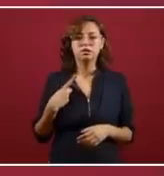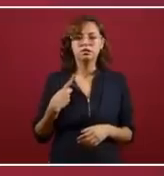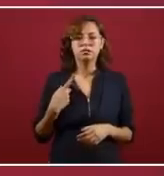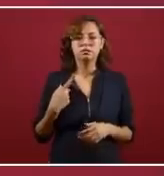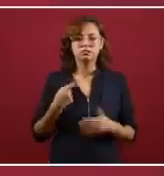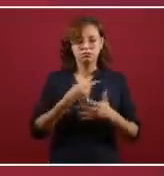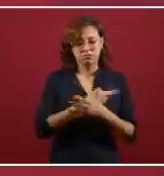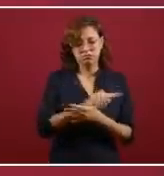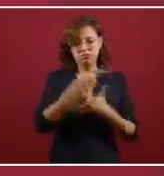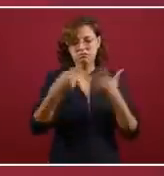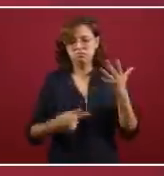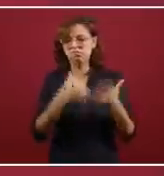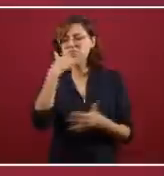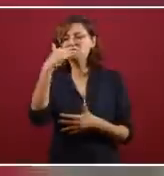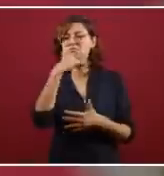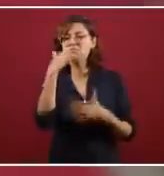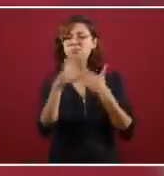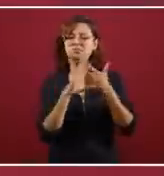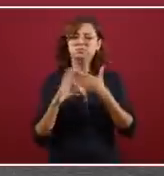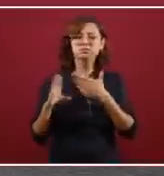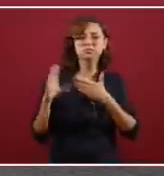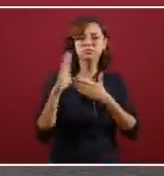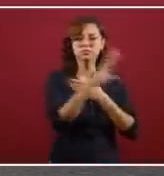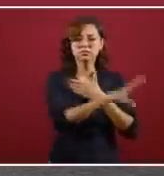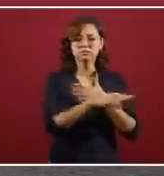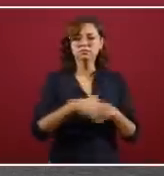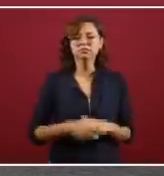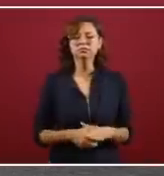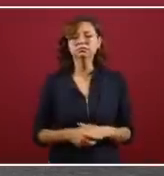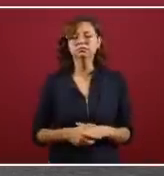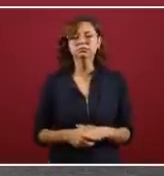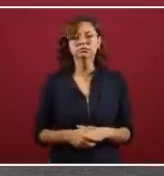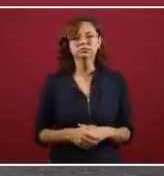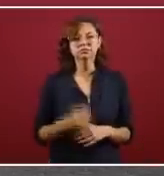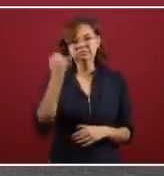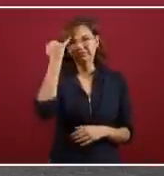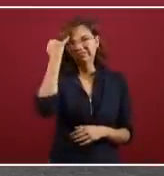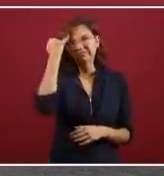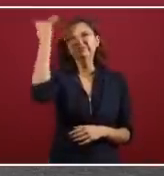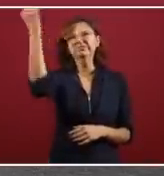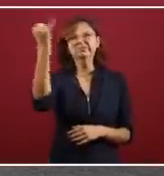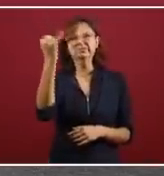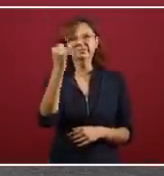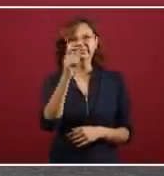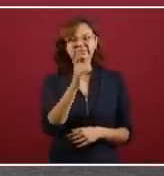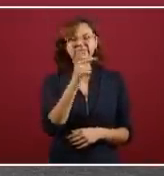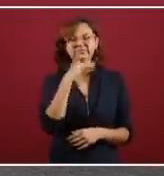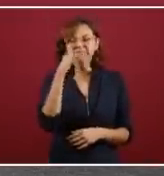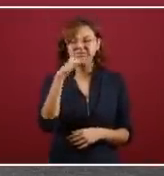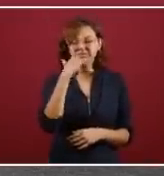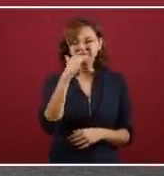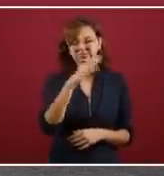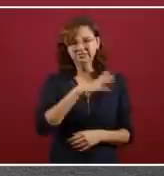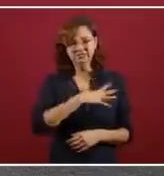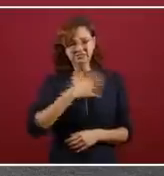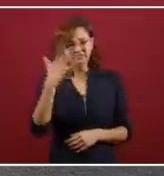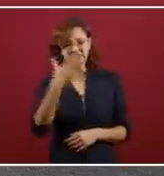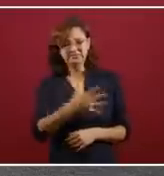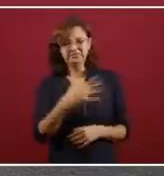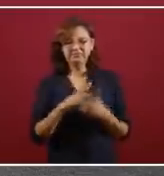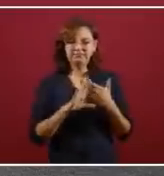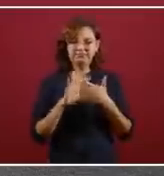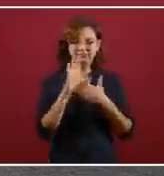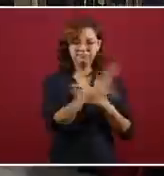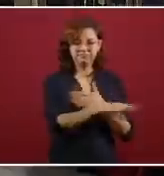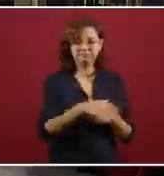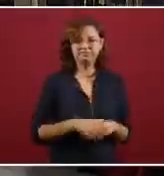rechazar actos de corrupción, estigmatizar la corrupción. Trátese de quien se trate. Y bueno,